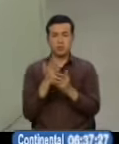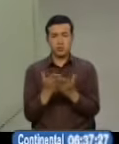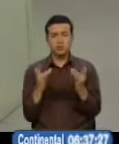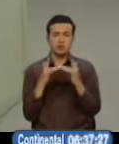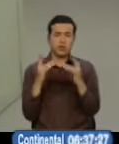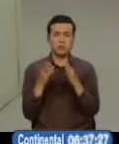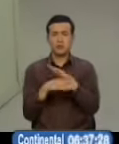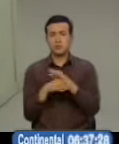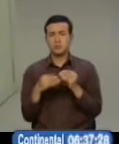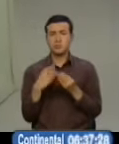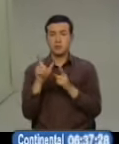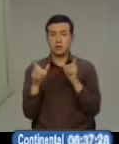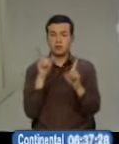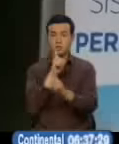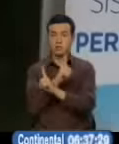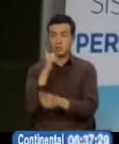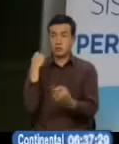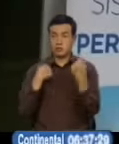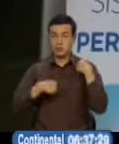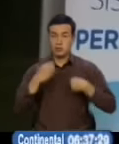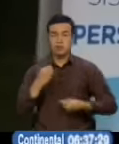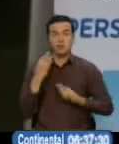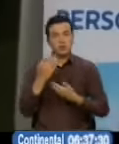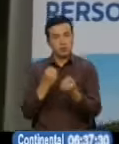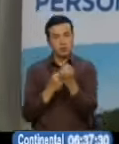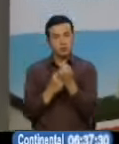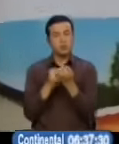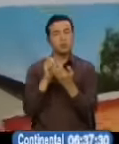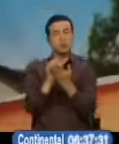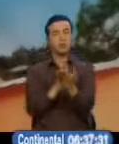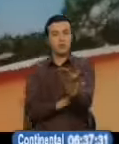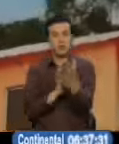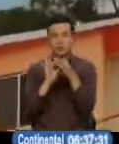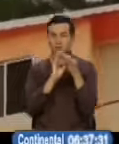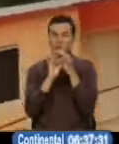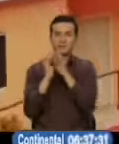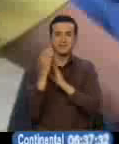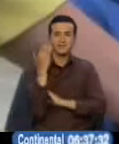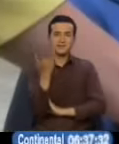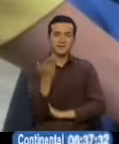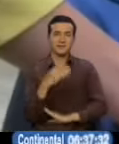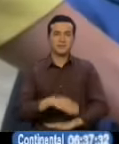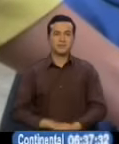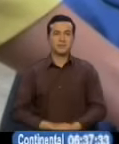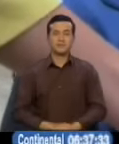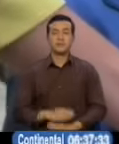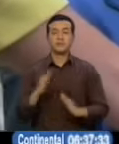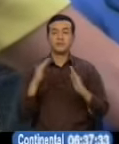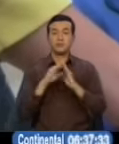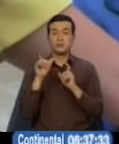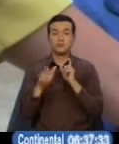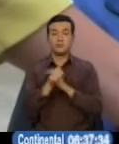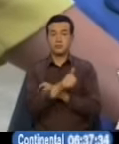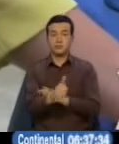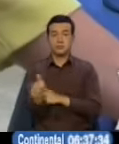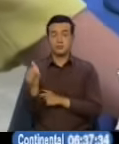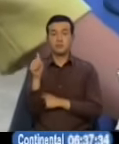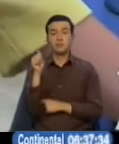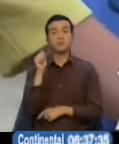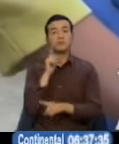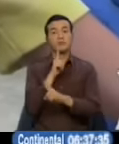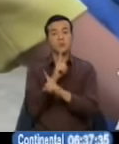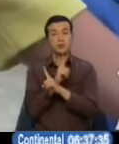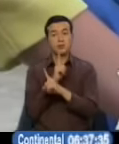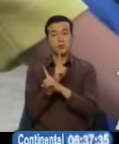personas con discapacidades físicas, como parte del proyecto Juntos por Ti. casas para personas con discapacidades que